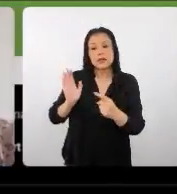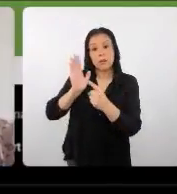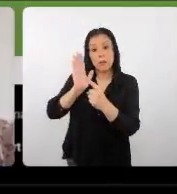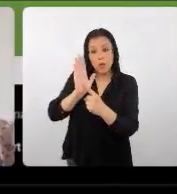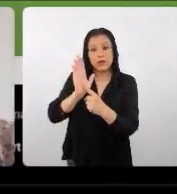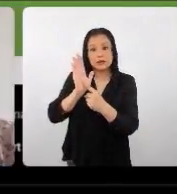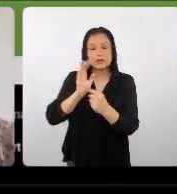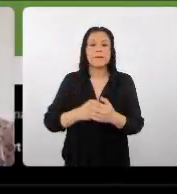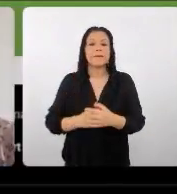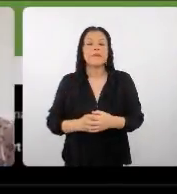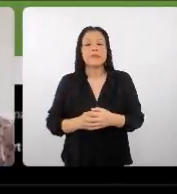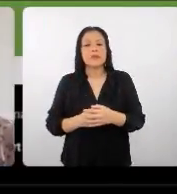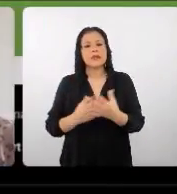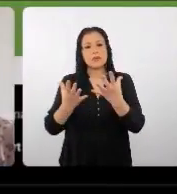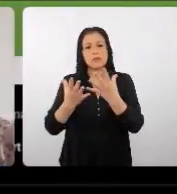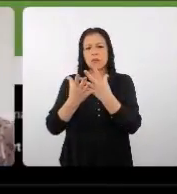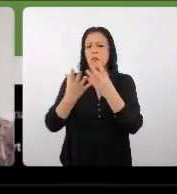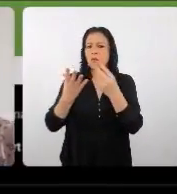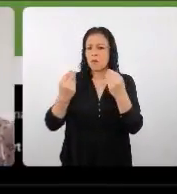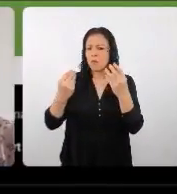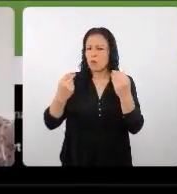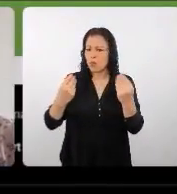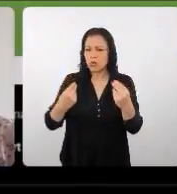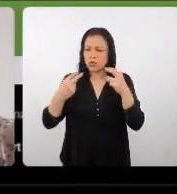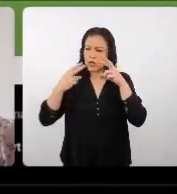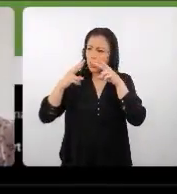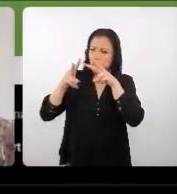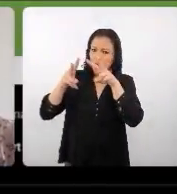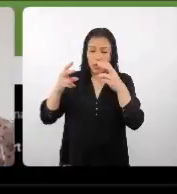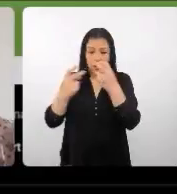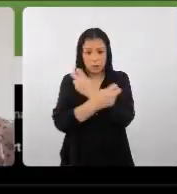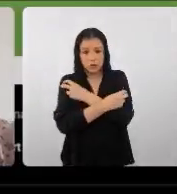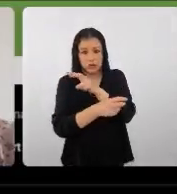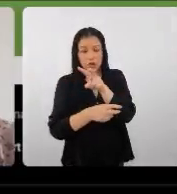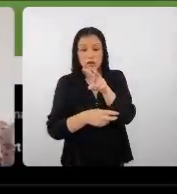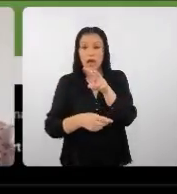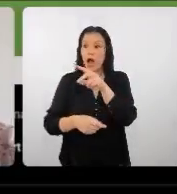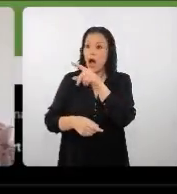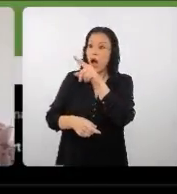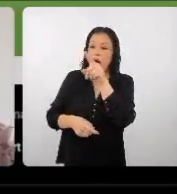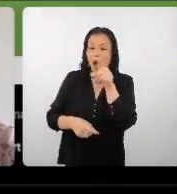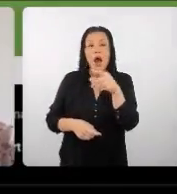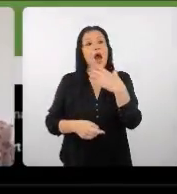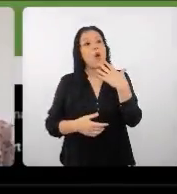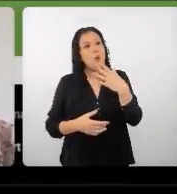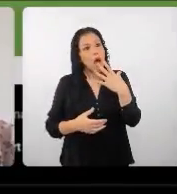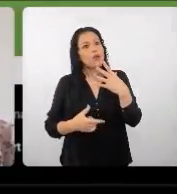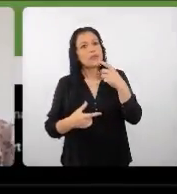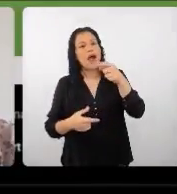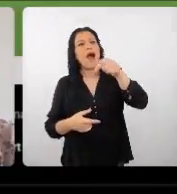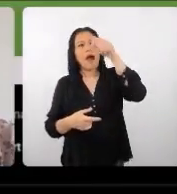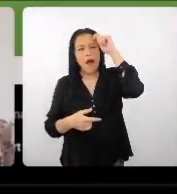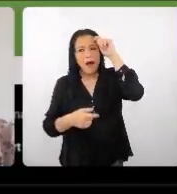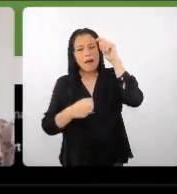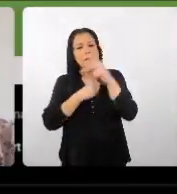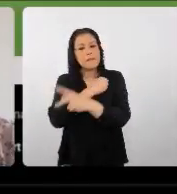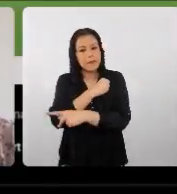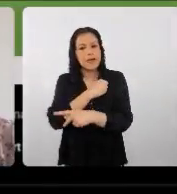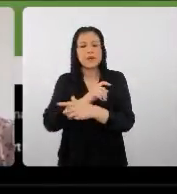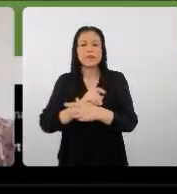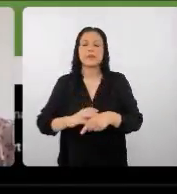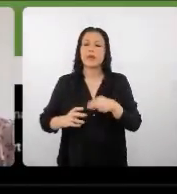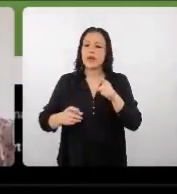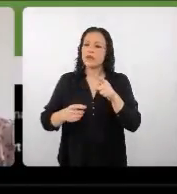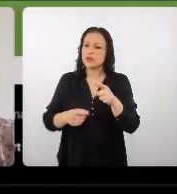esta de alta envergadura, nos ayuda mucho a tener presencia en este mercado, ¿no? Cabe resaltar que es